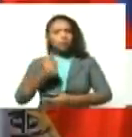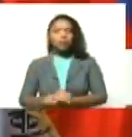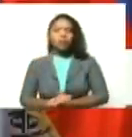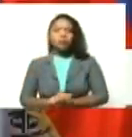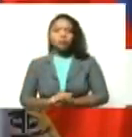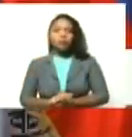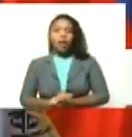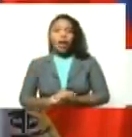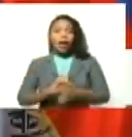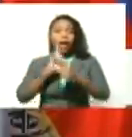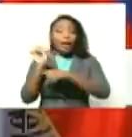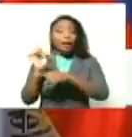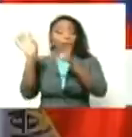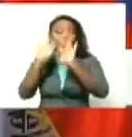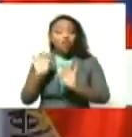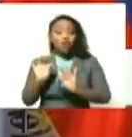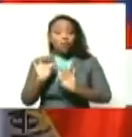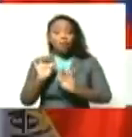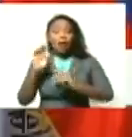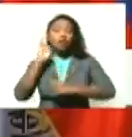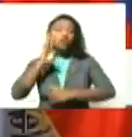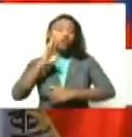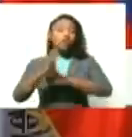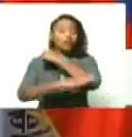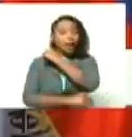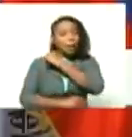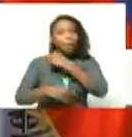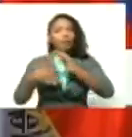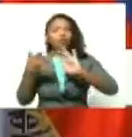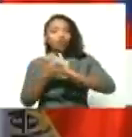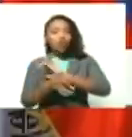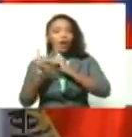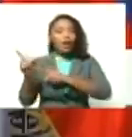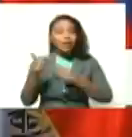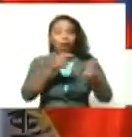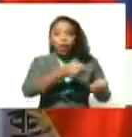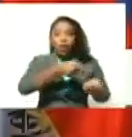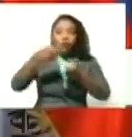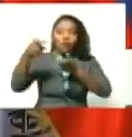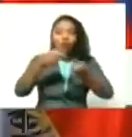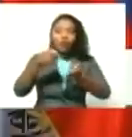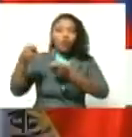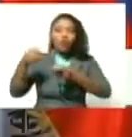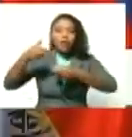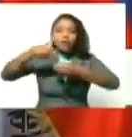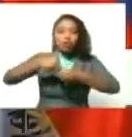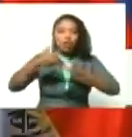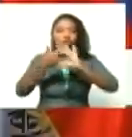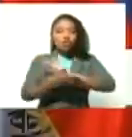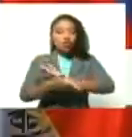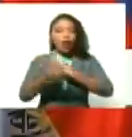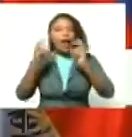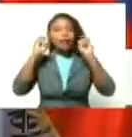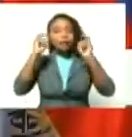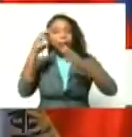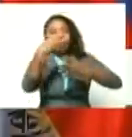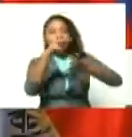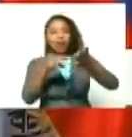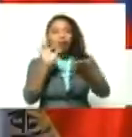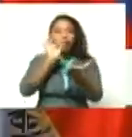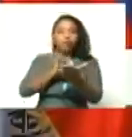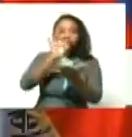manera este tipo de delito, esta modalidad de delito, el tráfico de combustible, se vincula al tráfico de material